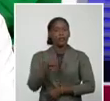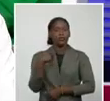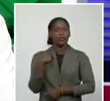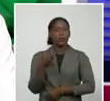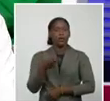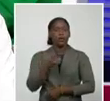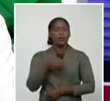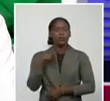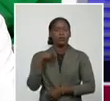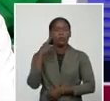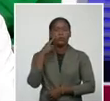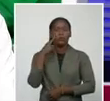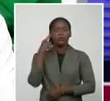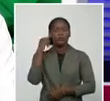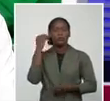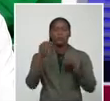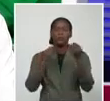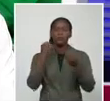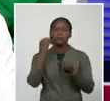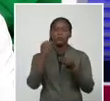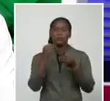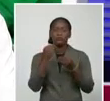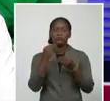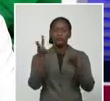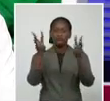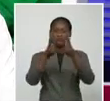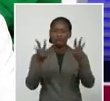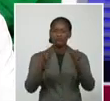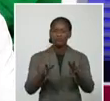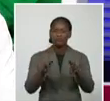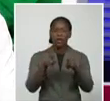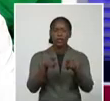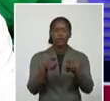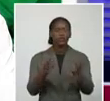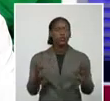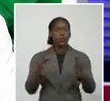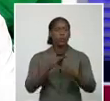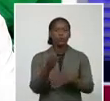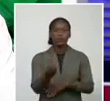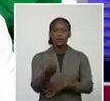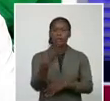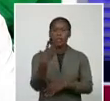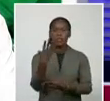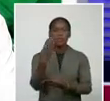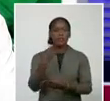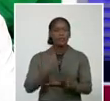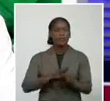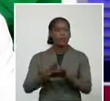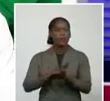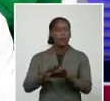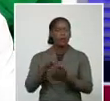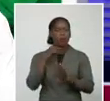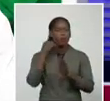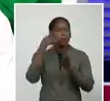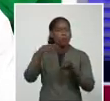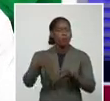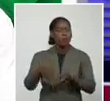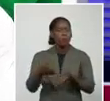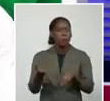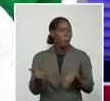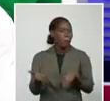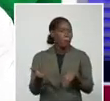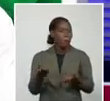en la mañana y no informó ni casos confirmados ni casos fallecidos, que me imagino que